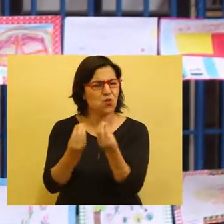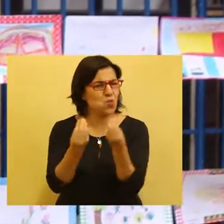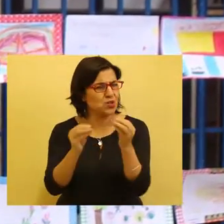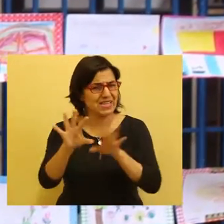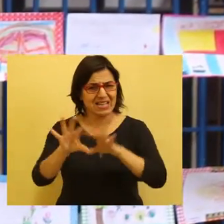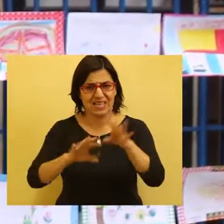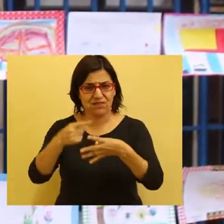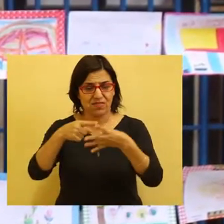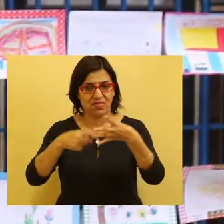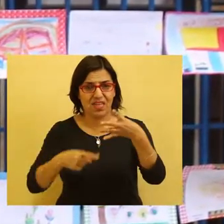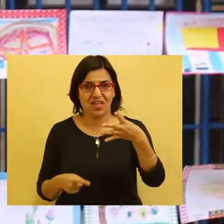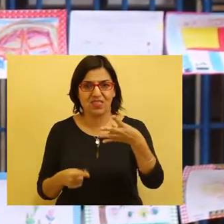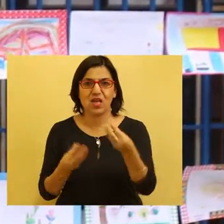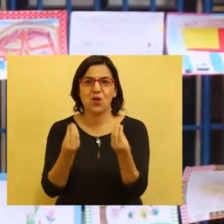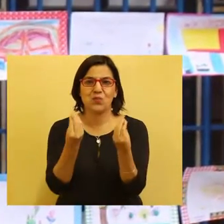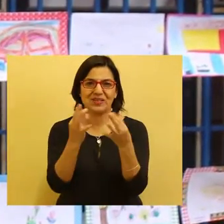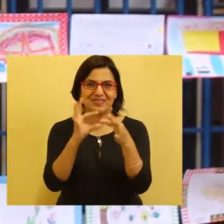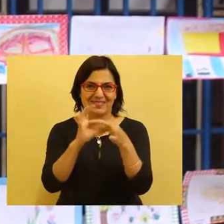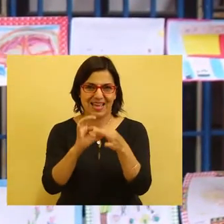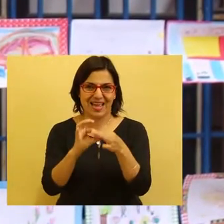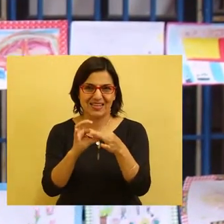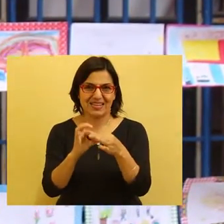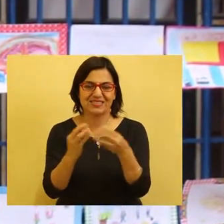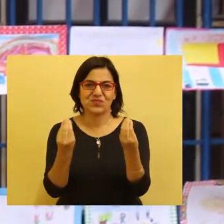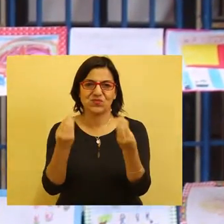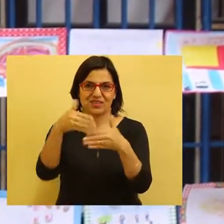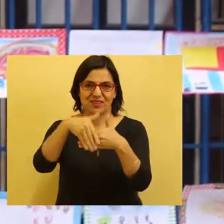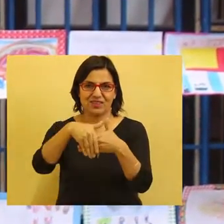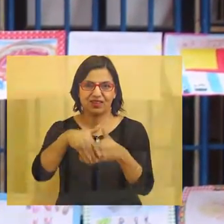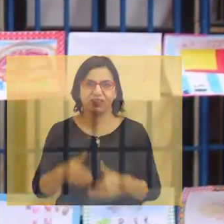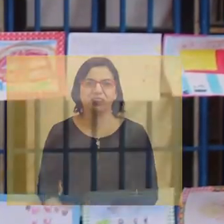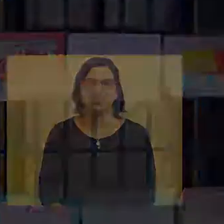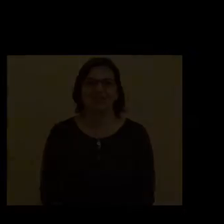convivencia y con muchas actividades. Muchas gracias. Buenas tardes.